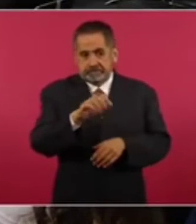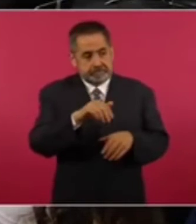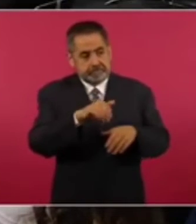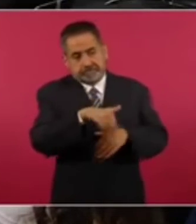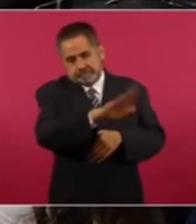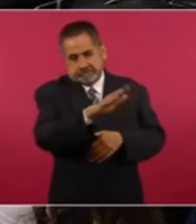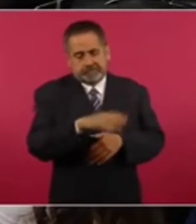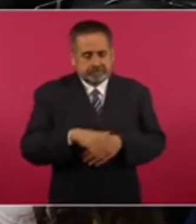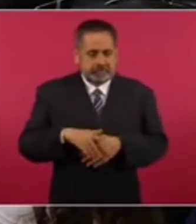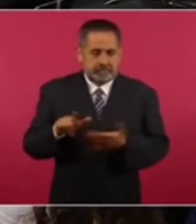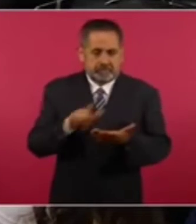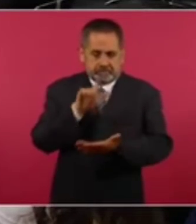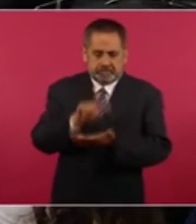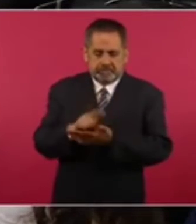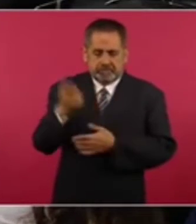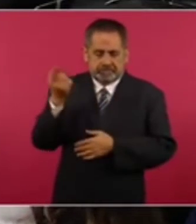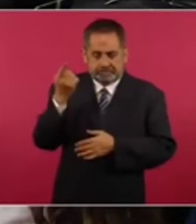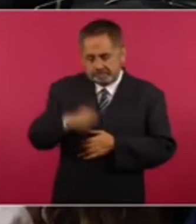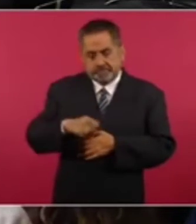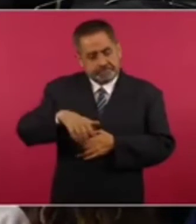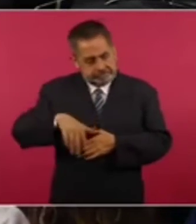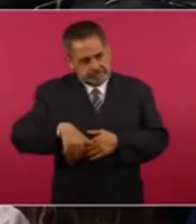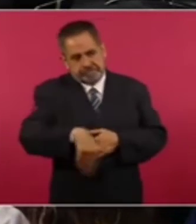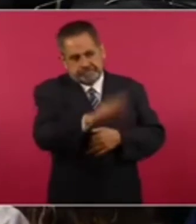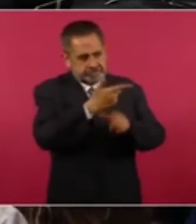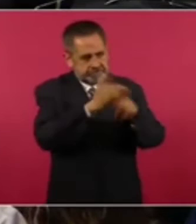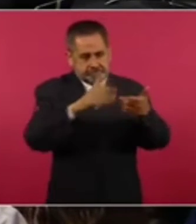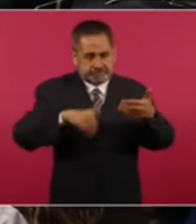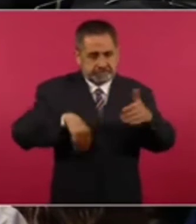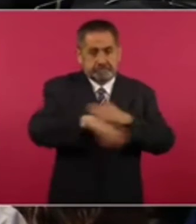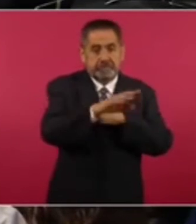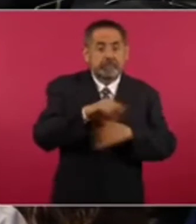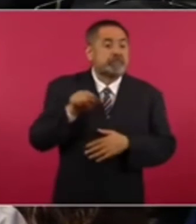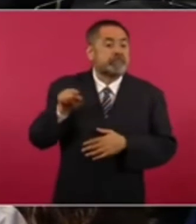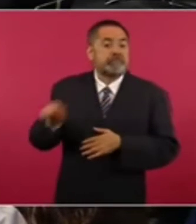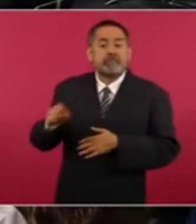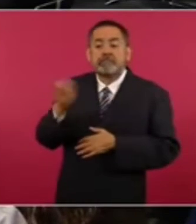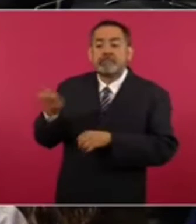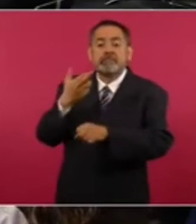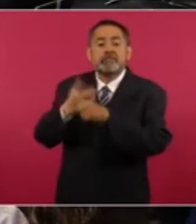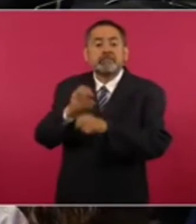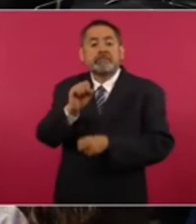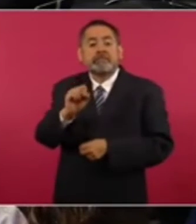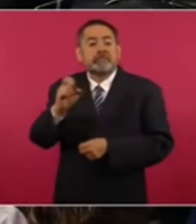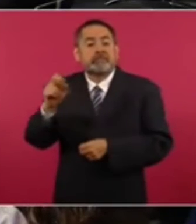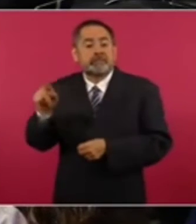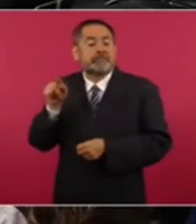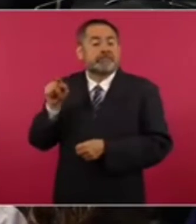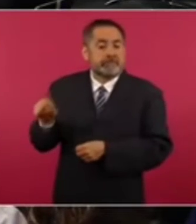dan la orden de dejarlo en libertad, la Secretaría de Seguridad Pública